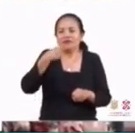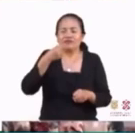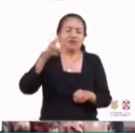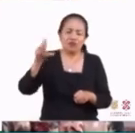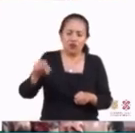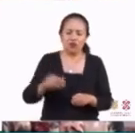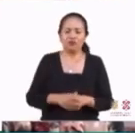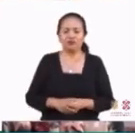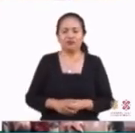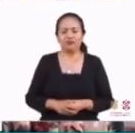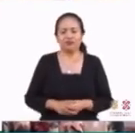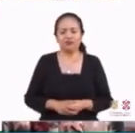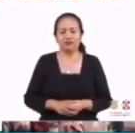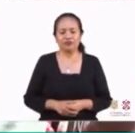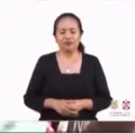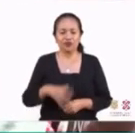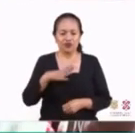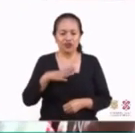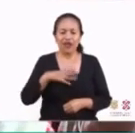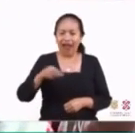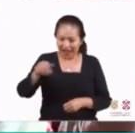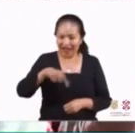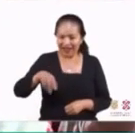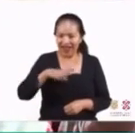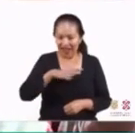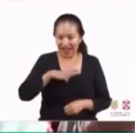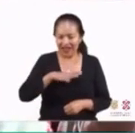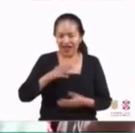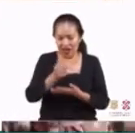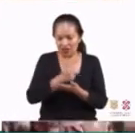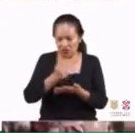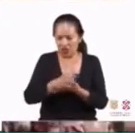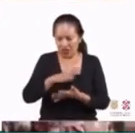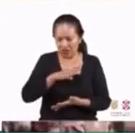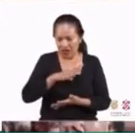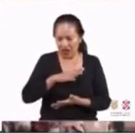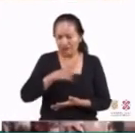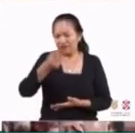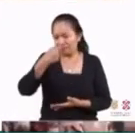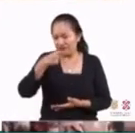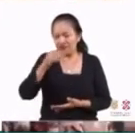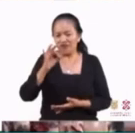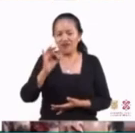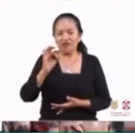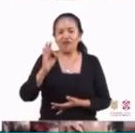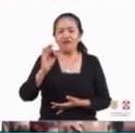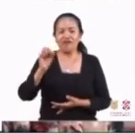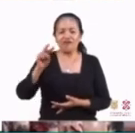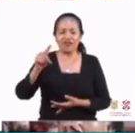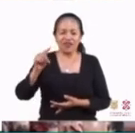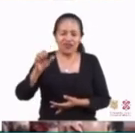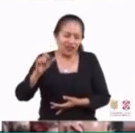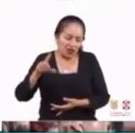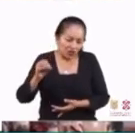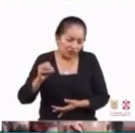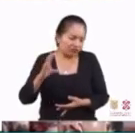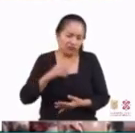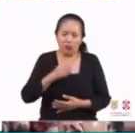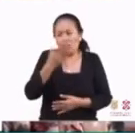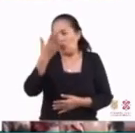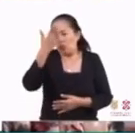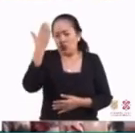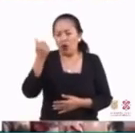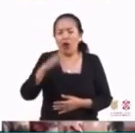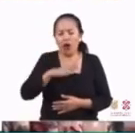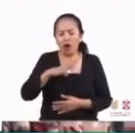que sí hay un consumo ilegal aquí en la ciudad? No, no en particular. O sea, lo que se ha encontrado es las incautaciones que hacen. O